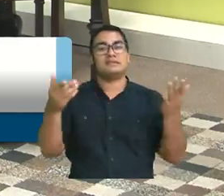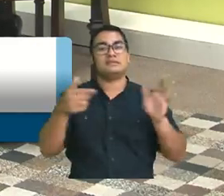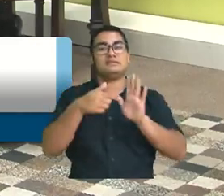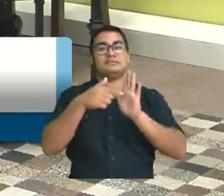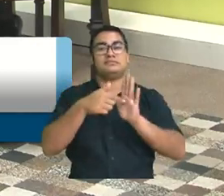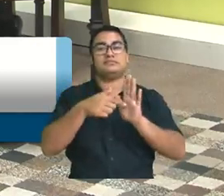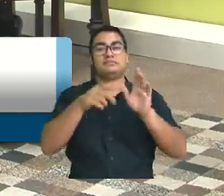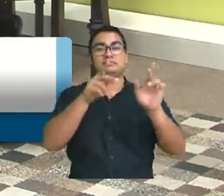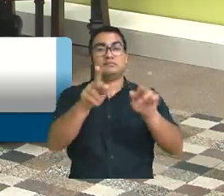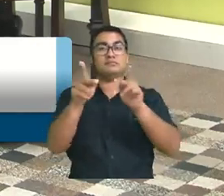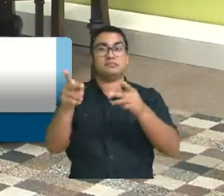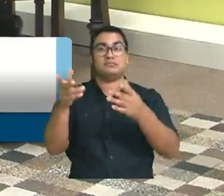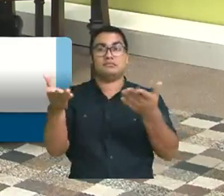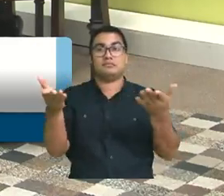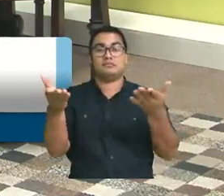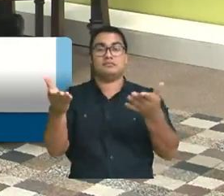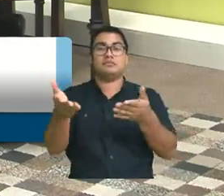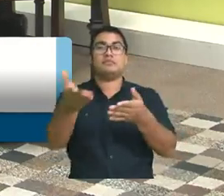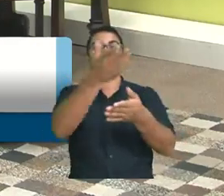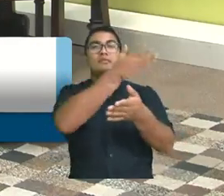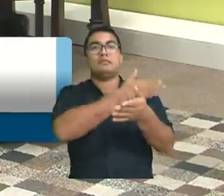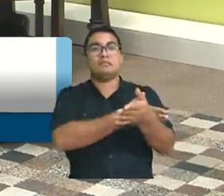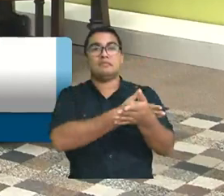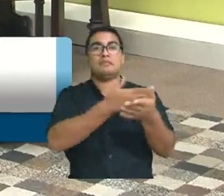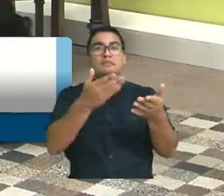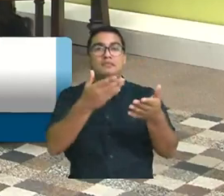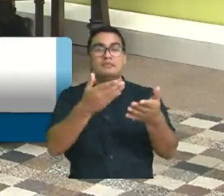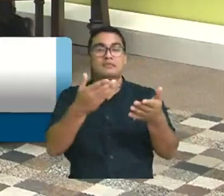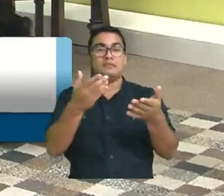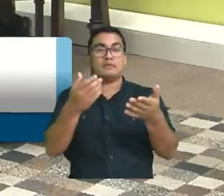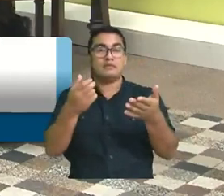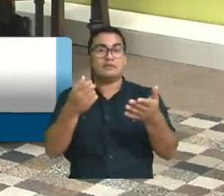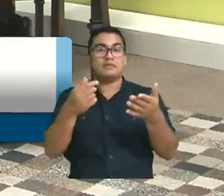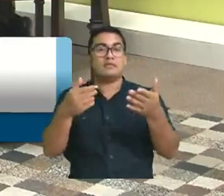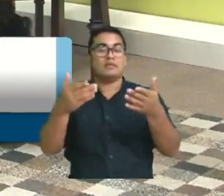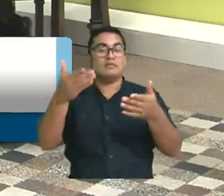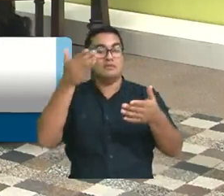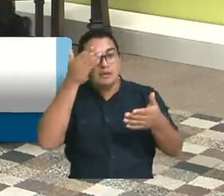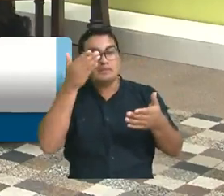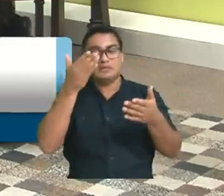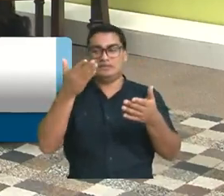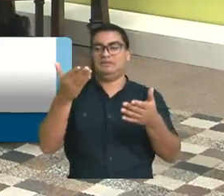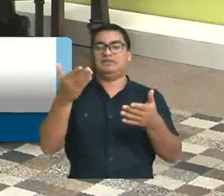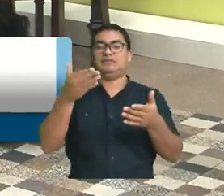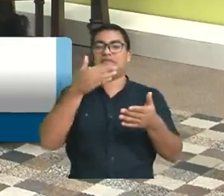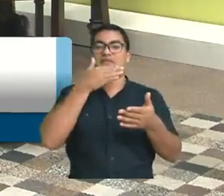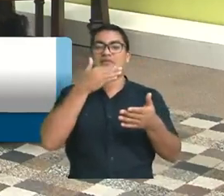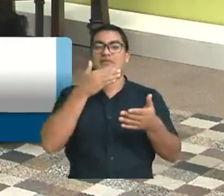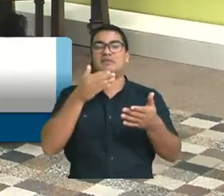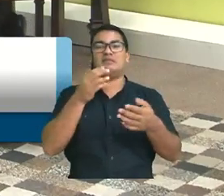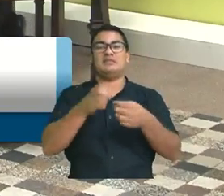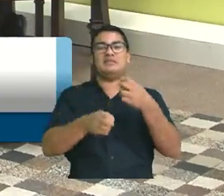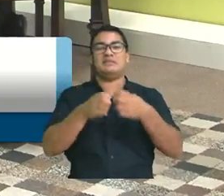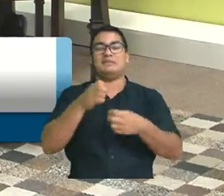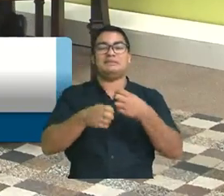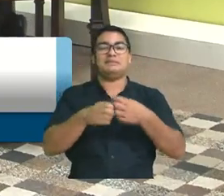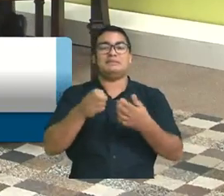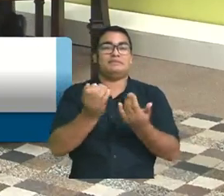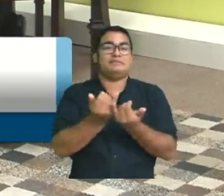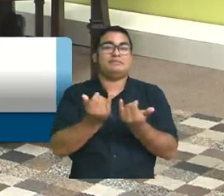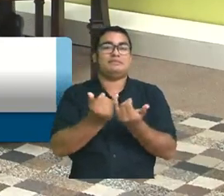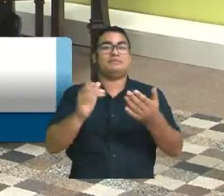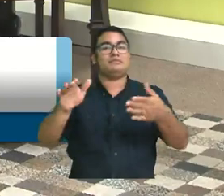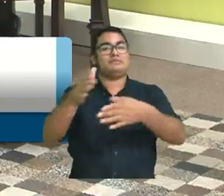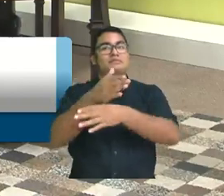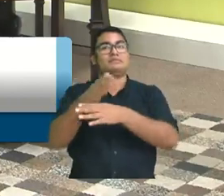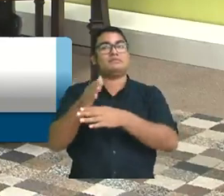paciente que haya sufrido una lesión, un golpe de cualquier tipo, que afecte la misma glándula, que afecte otro tipo